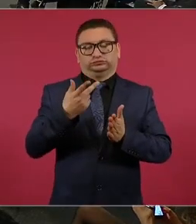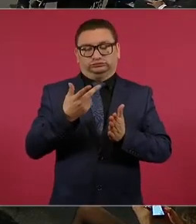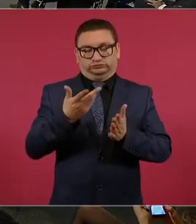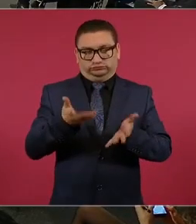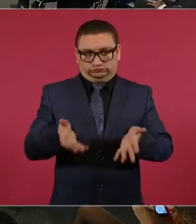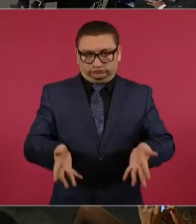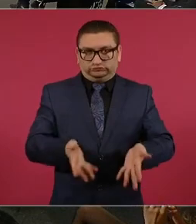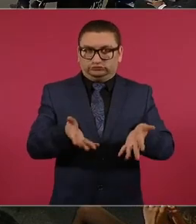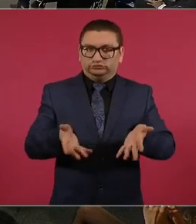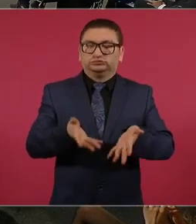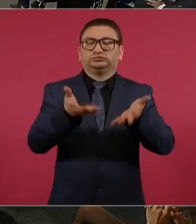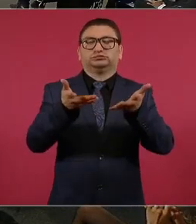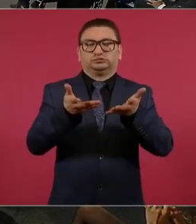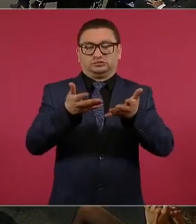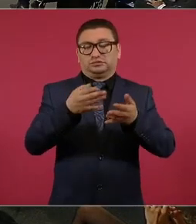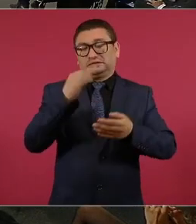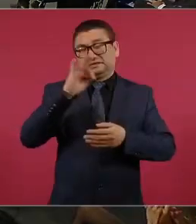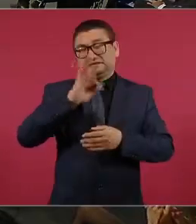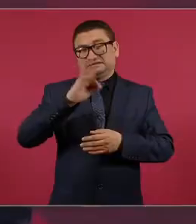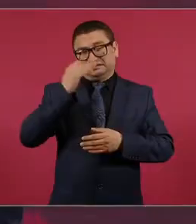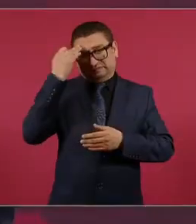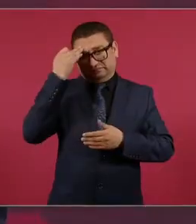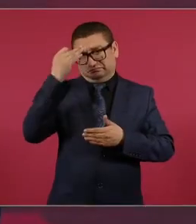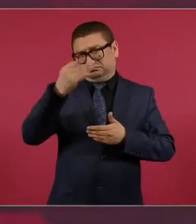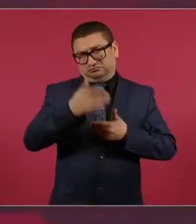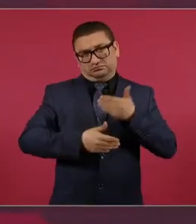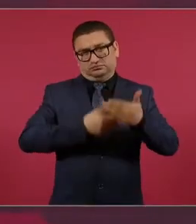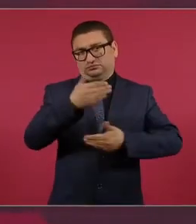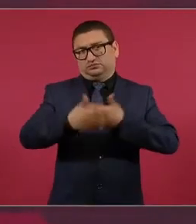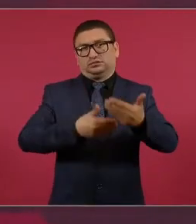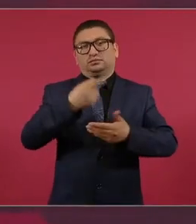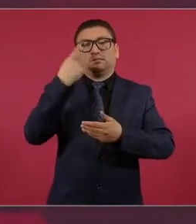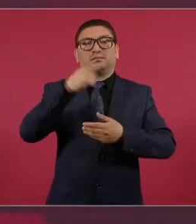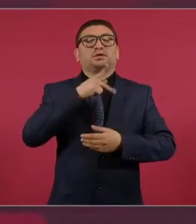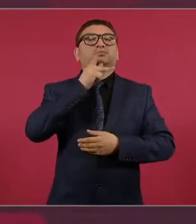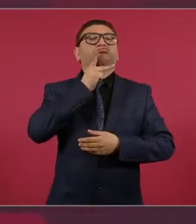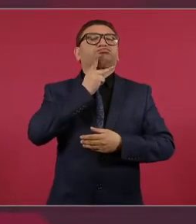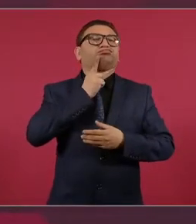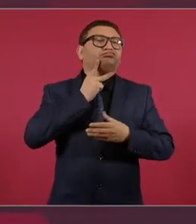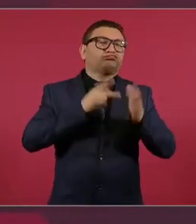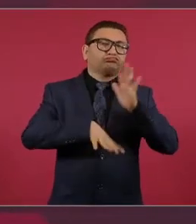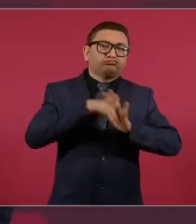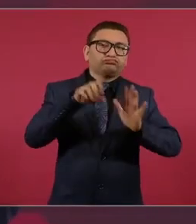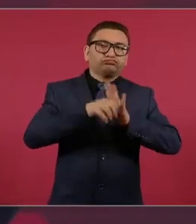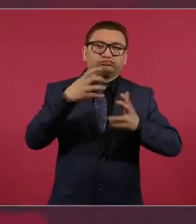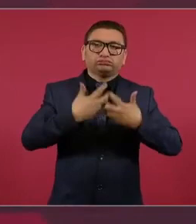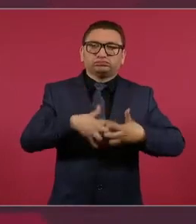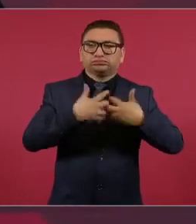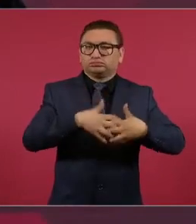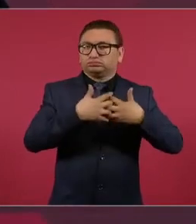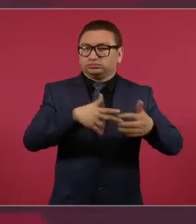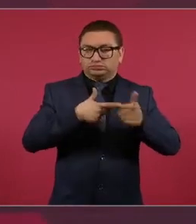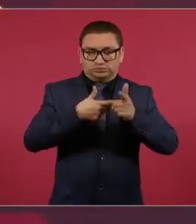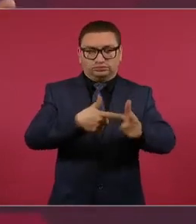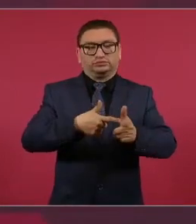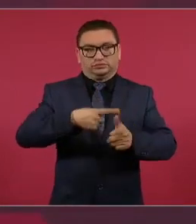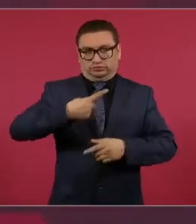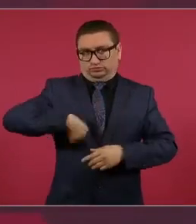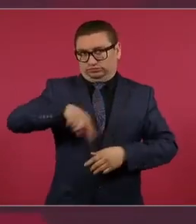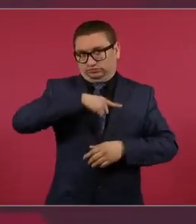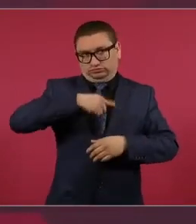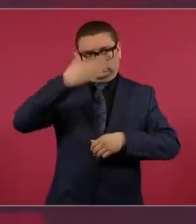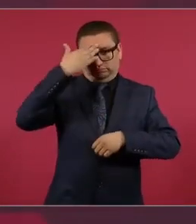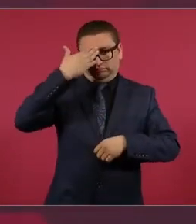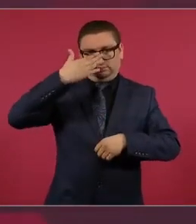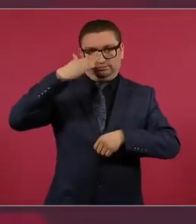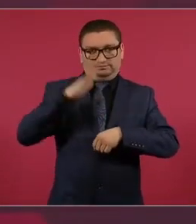levantar Aunque lleve tiempo la industria petroquímica y tener en